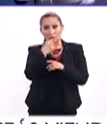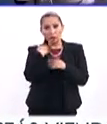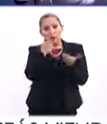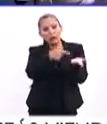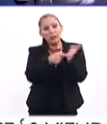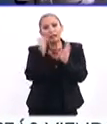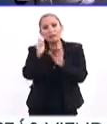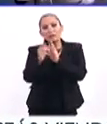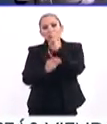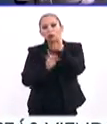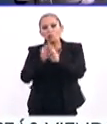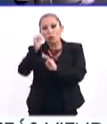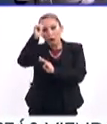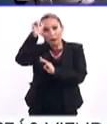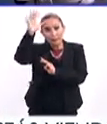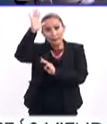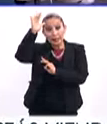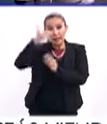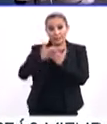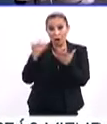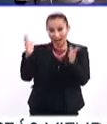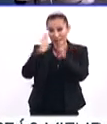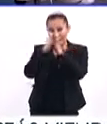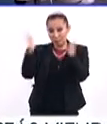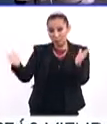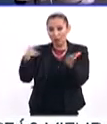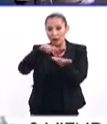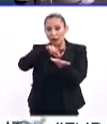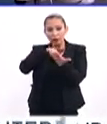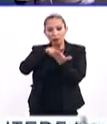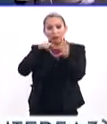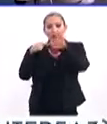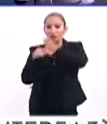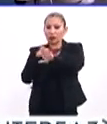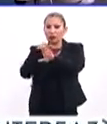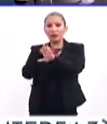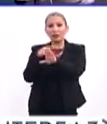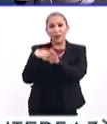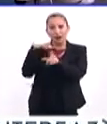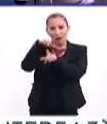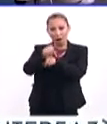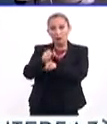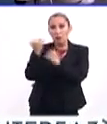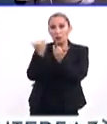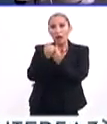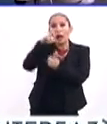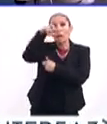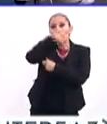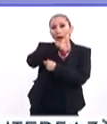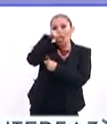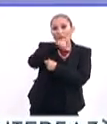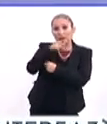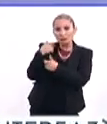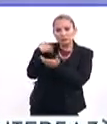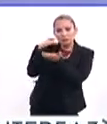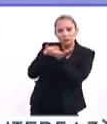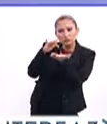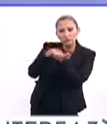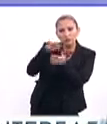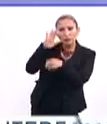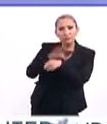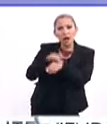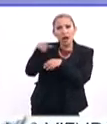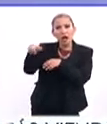aztecas, en el caso del reverso de la conquista, recurre a ese mismo sistema con los mayas, y más